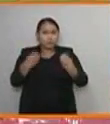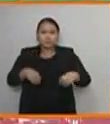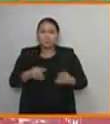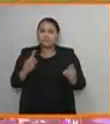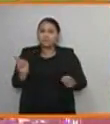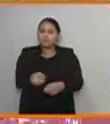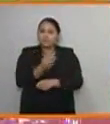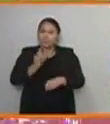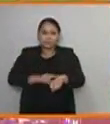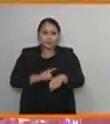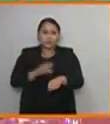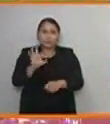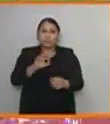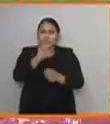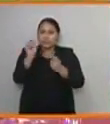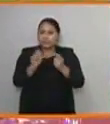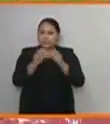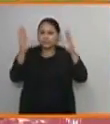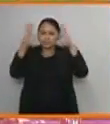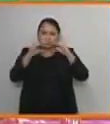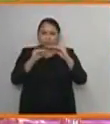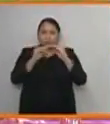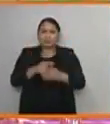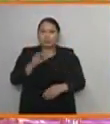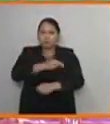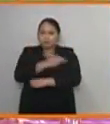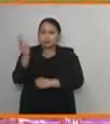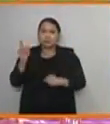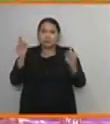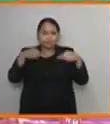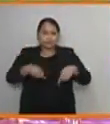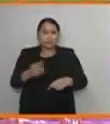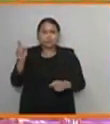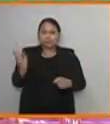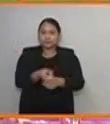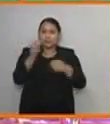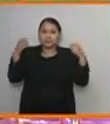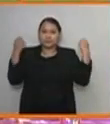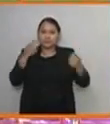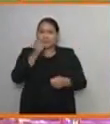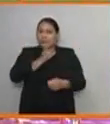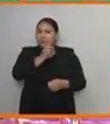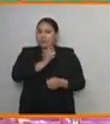para ganar a las 9 en punto de la noche. En Navidad, aquí se gana y se goza con